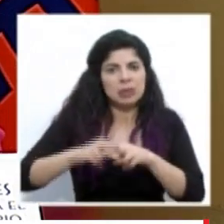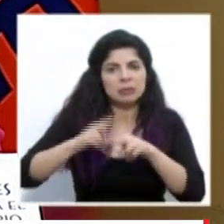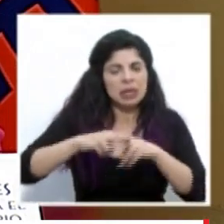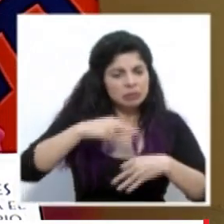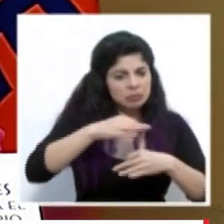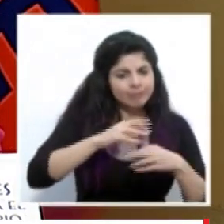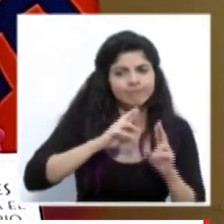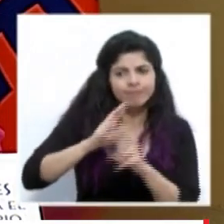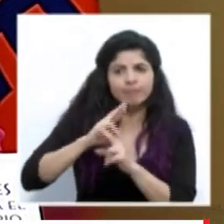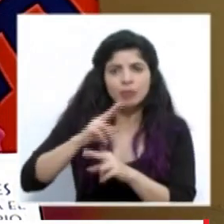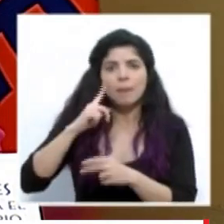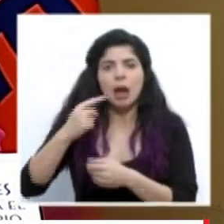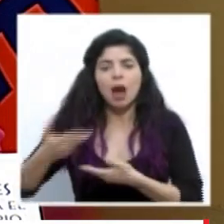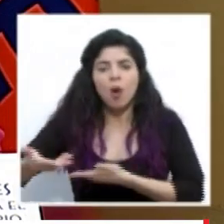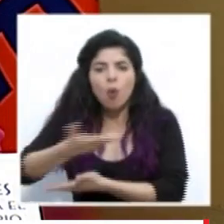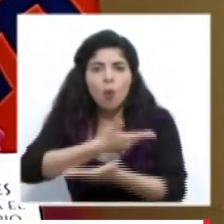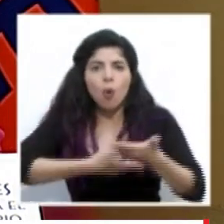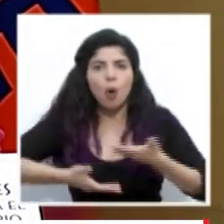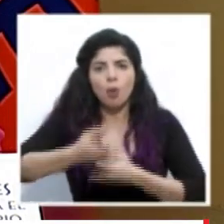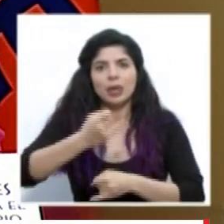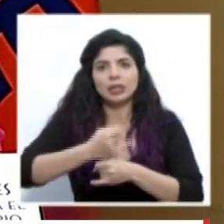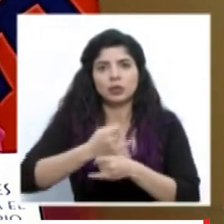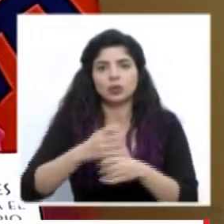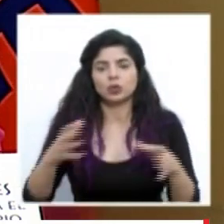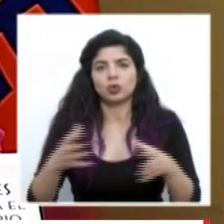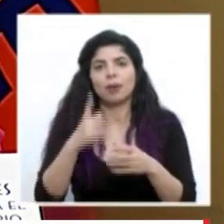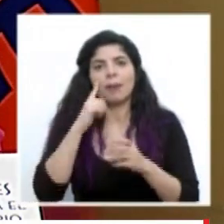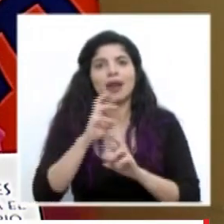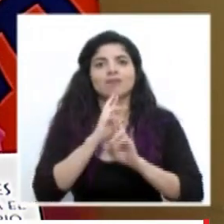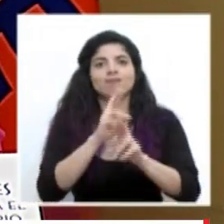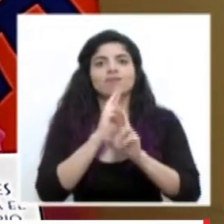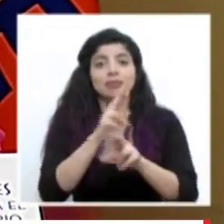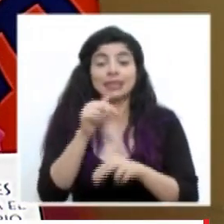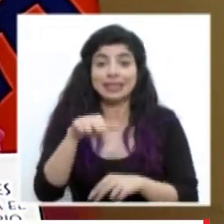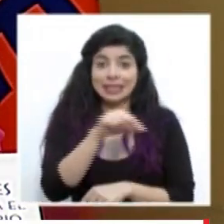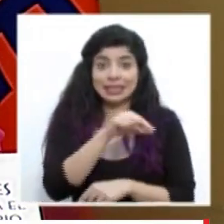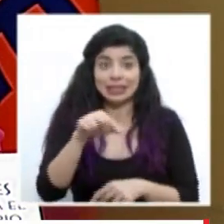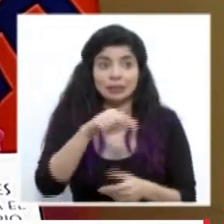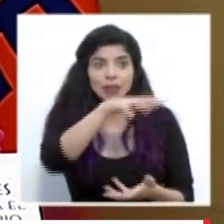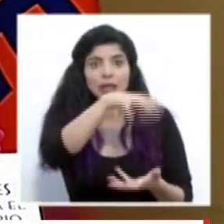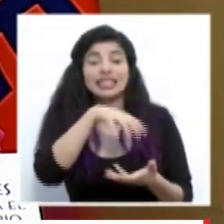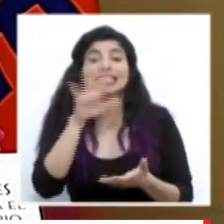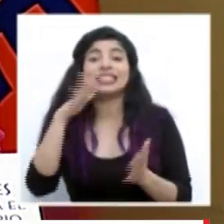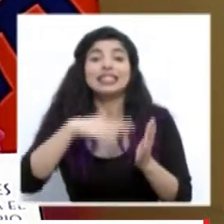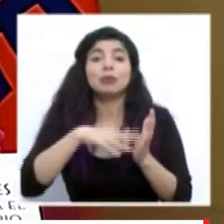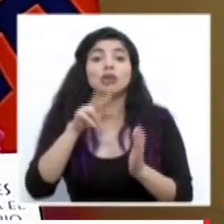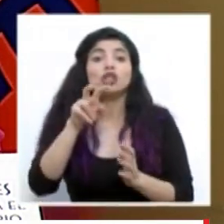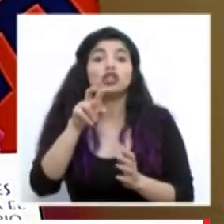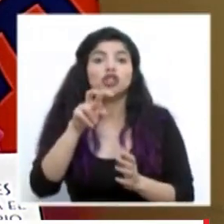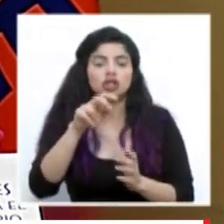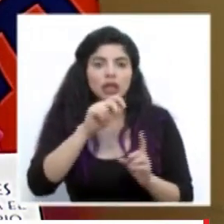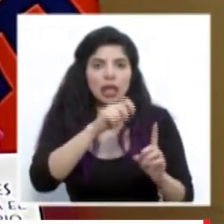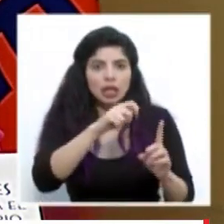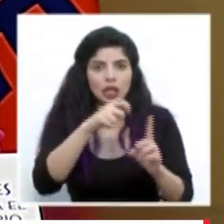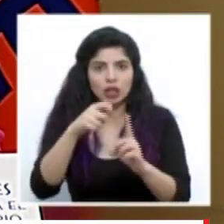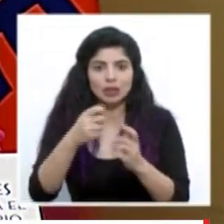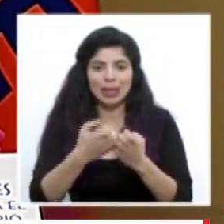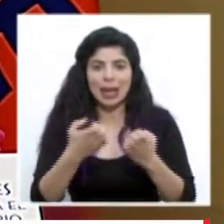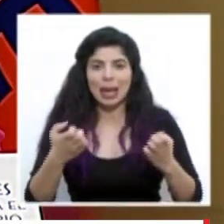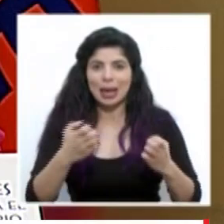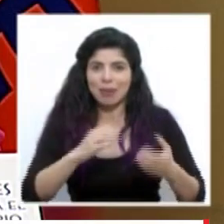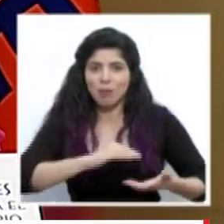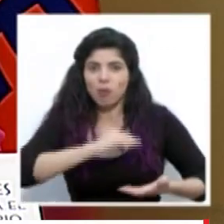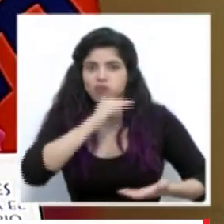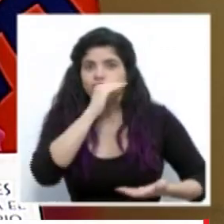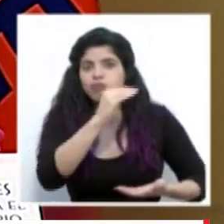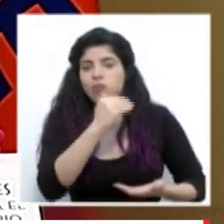la producción en red de los laboratorios institucionales. Esta semana se recibieron 5.200 reactivos del equipo de alto volumen que